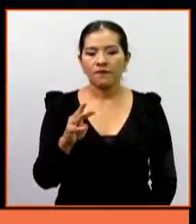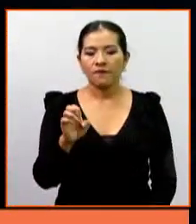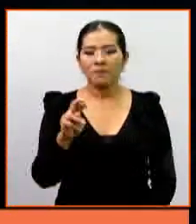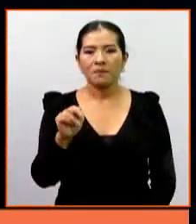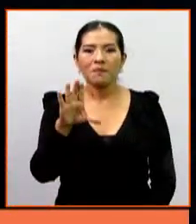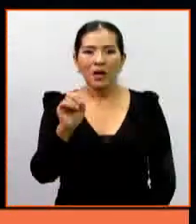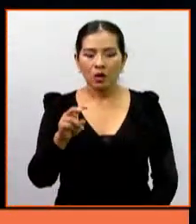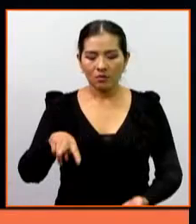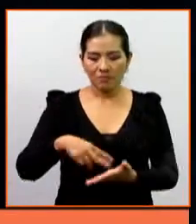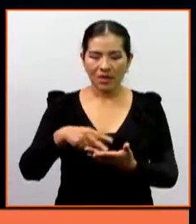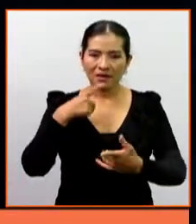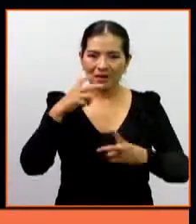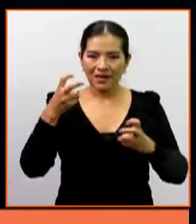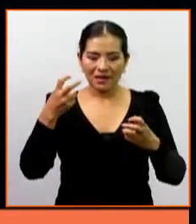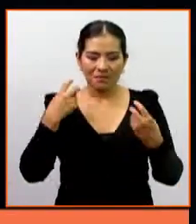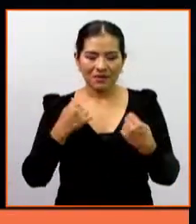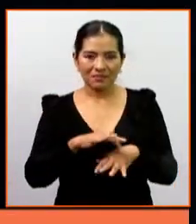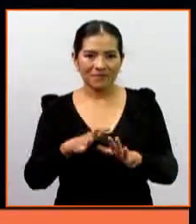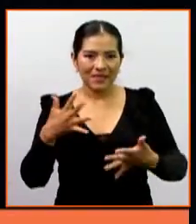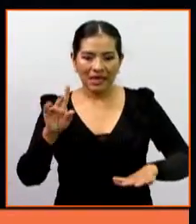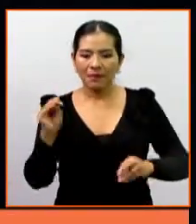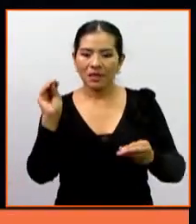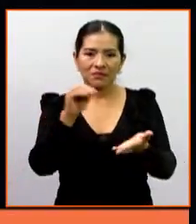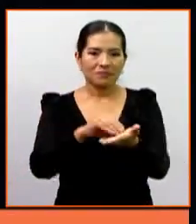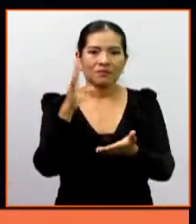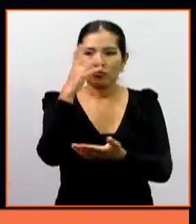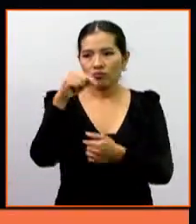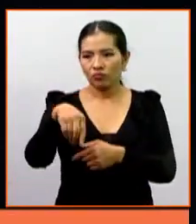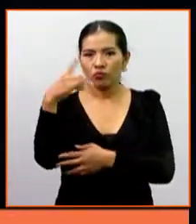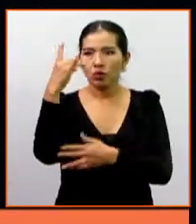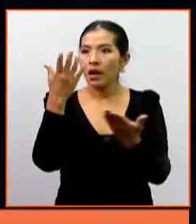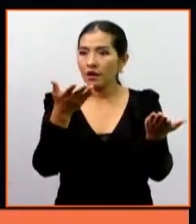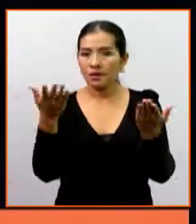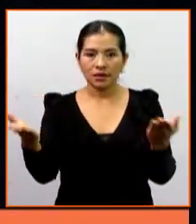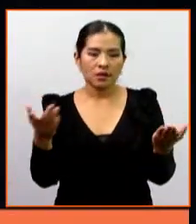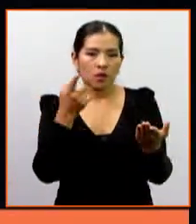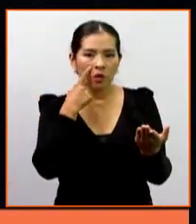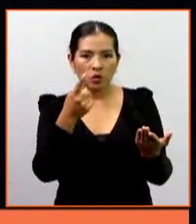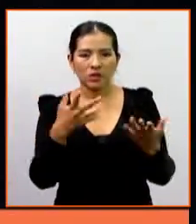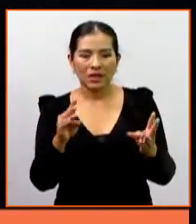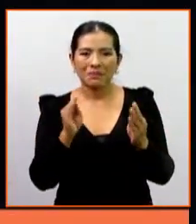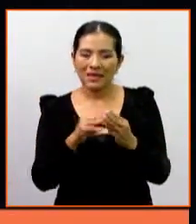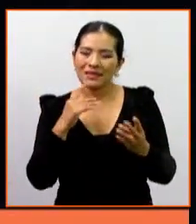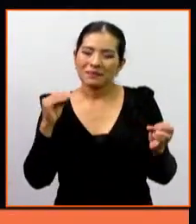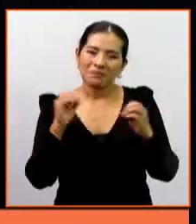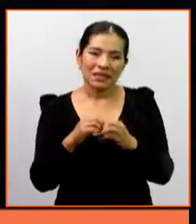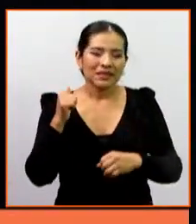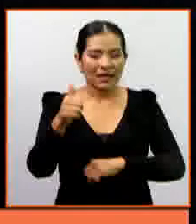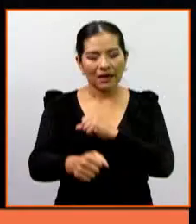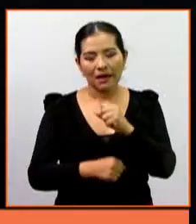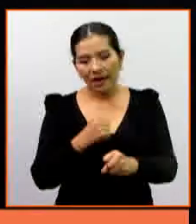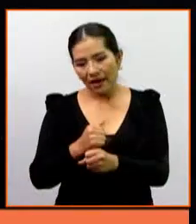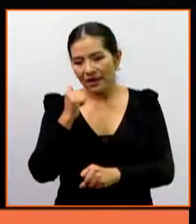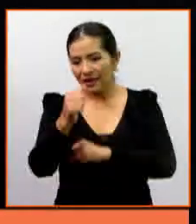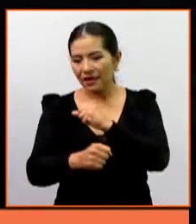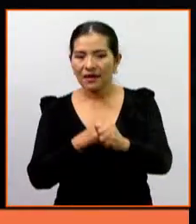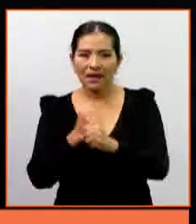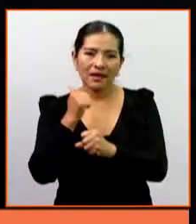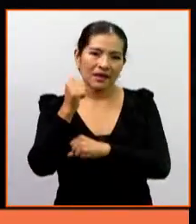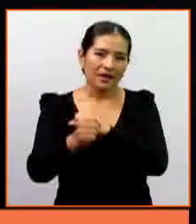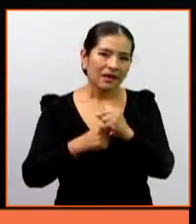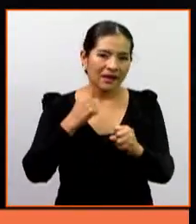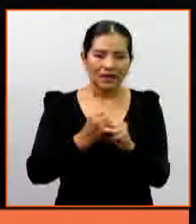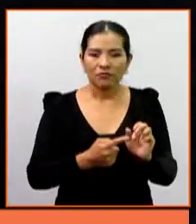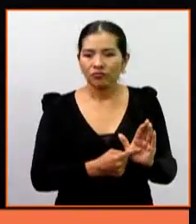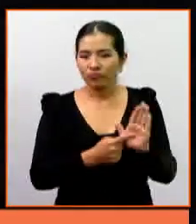algo que ya está instituido aquí en Bolivia, eso es lo lindo, ¿no? Hemos logrado darle tanta caña año tras año, cada fin de semana